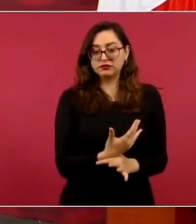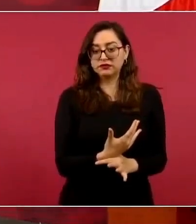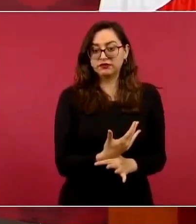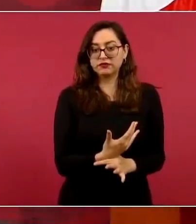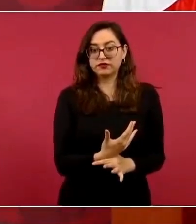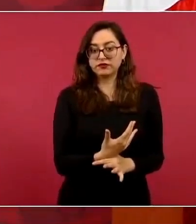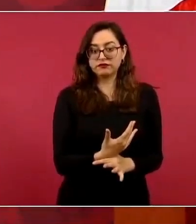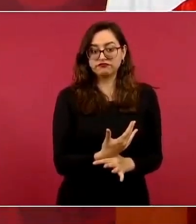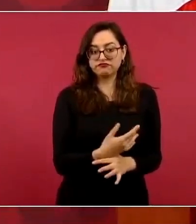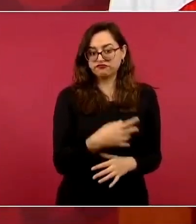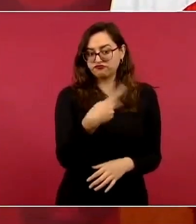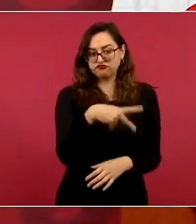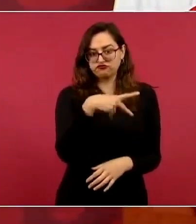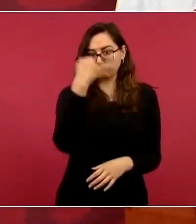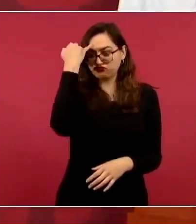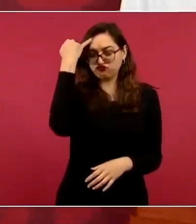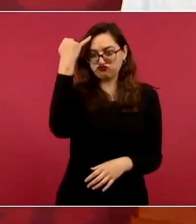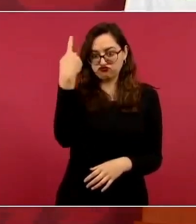muy su pensamiento.